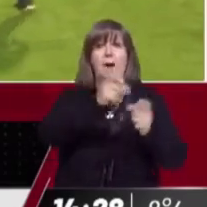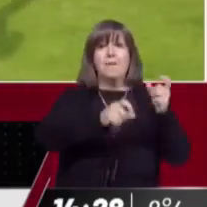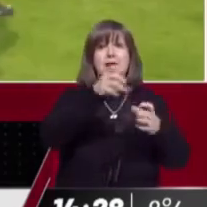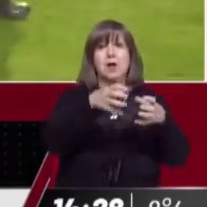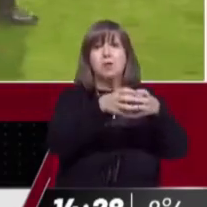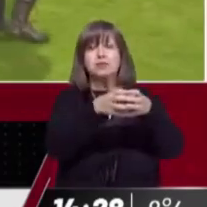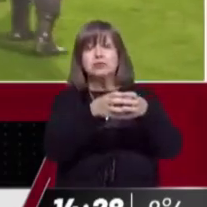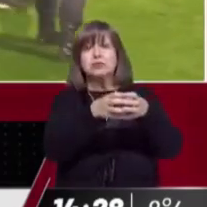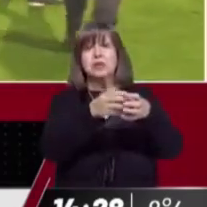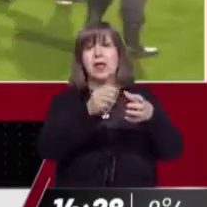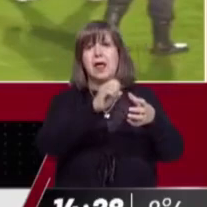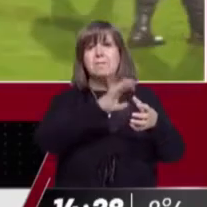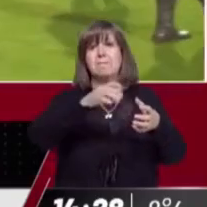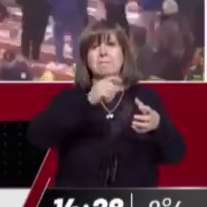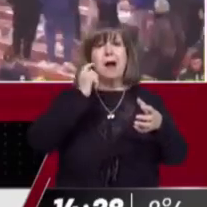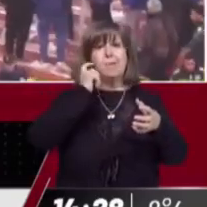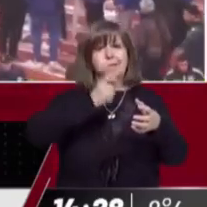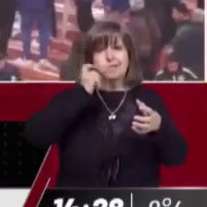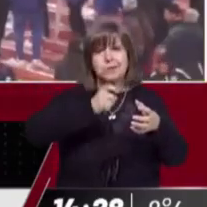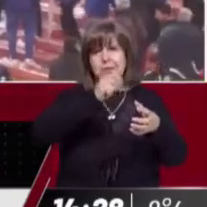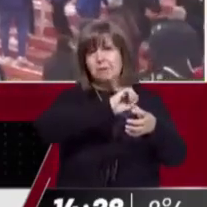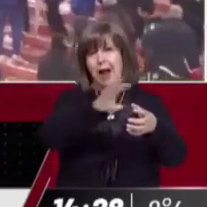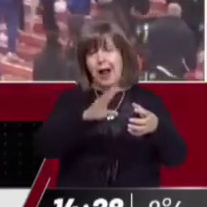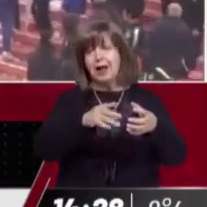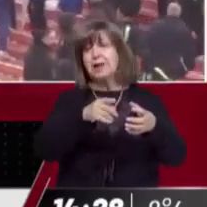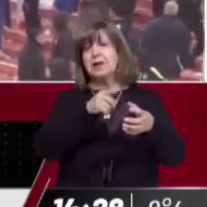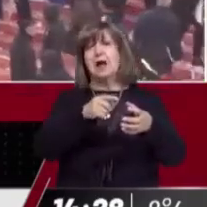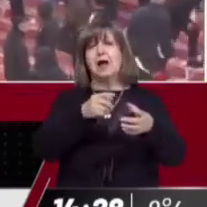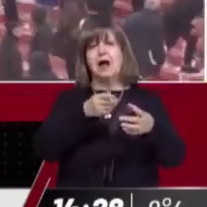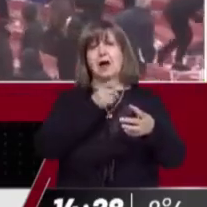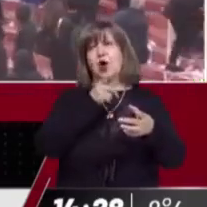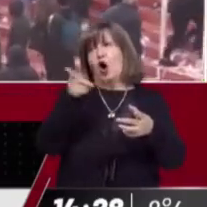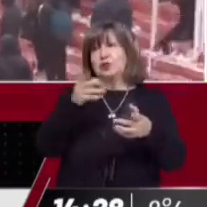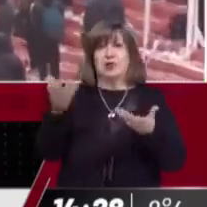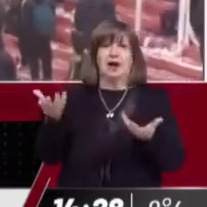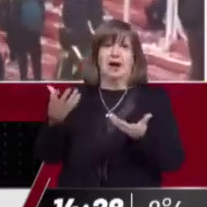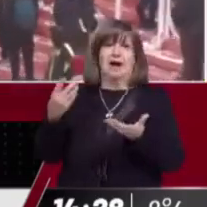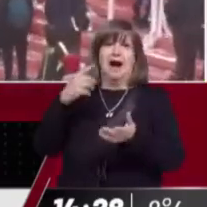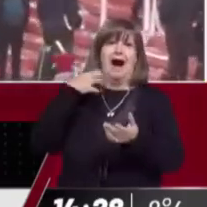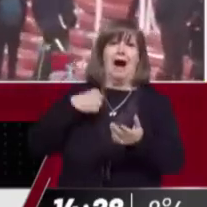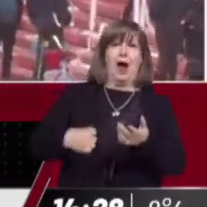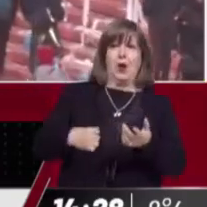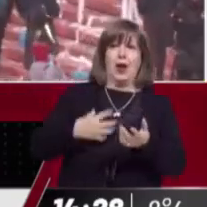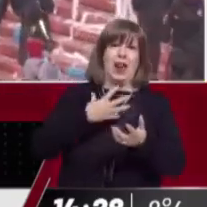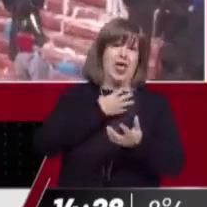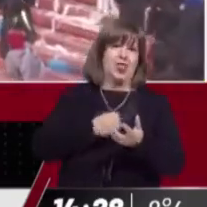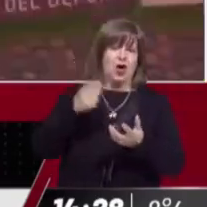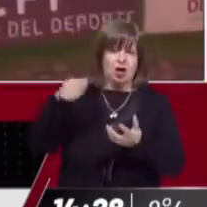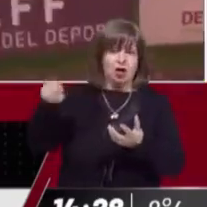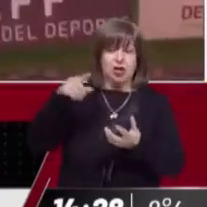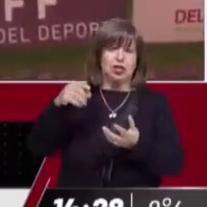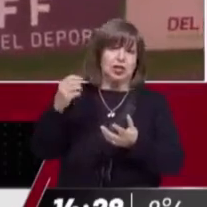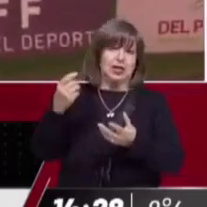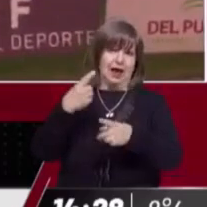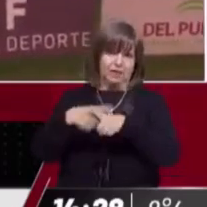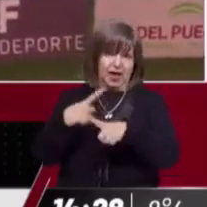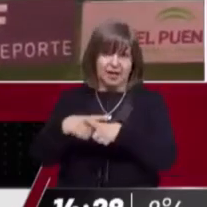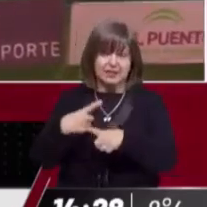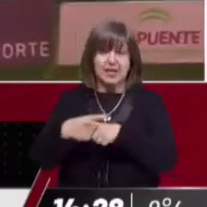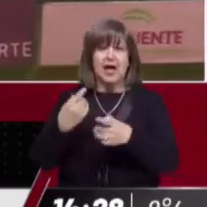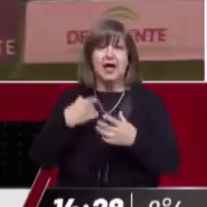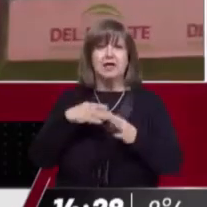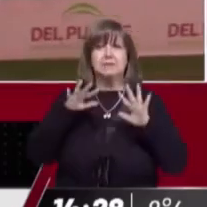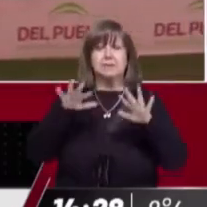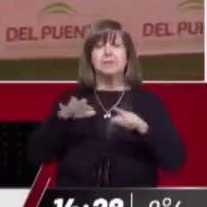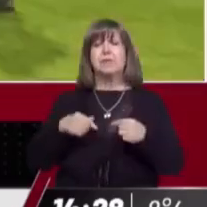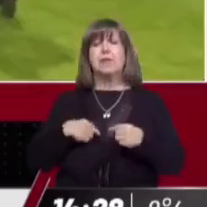son delincuentes, que están disfrazados de hinchas, perjudiquen y arruinen la fiesta. ¿Hablaron de los daños? ¿El club ya dijo si se hace cargo,